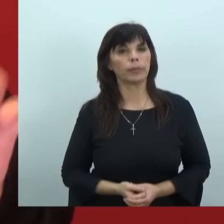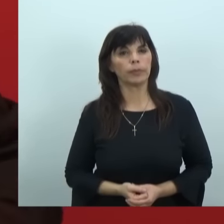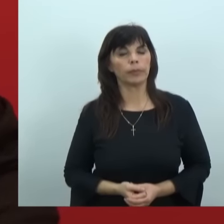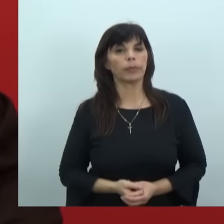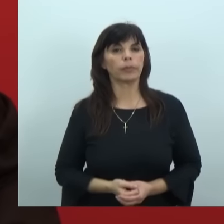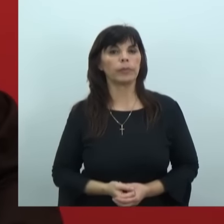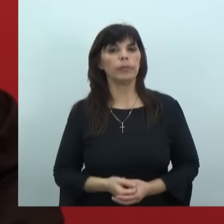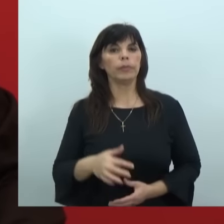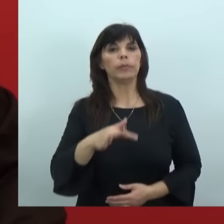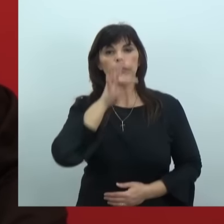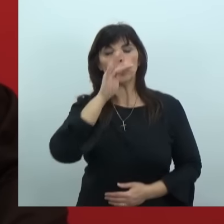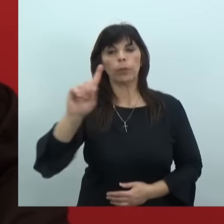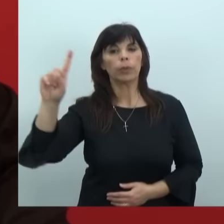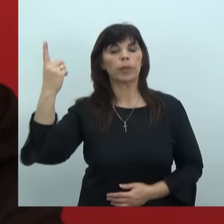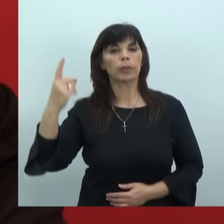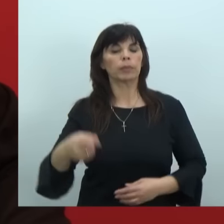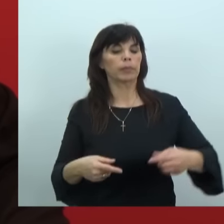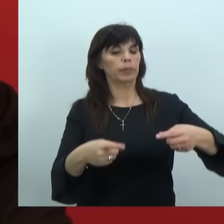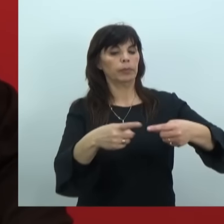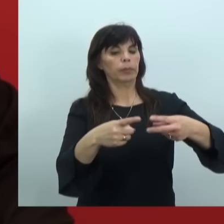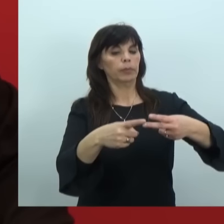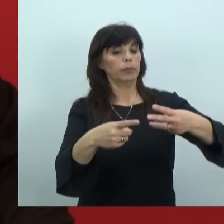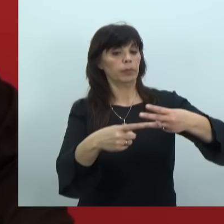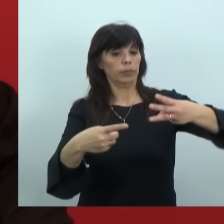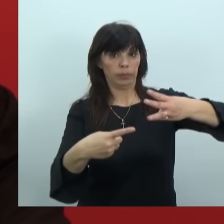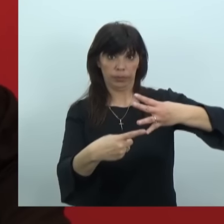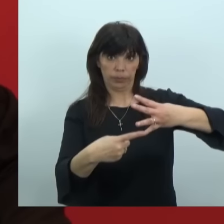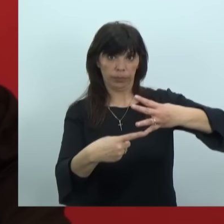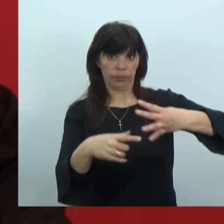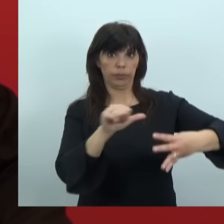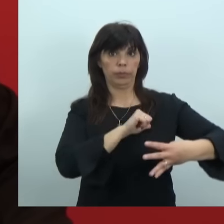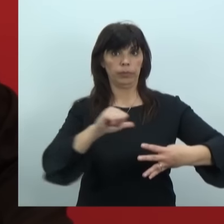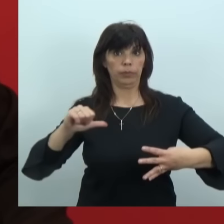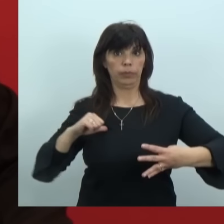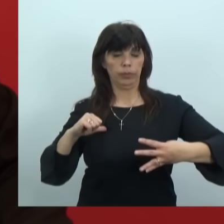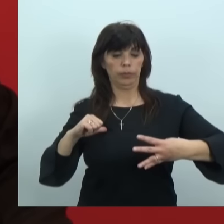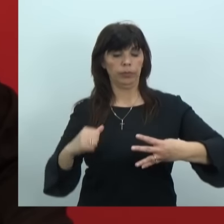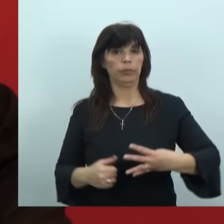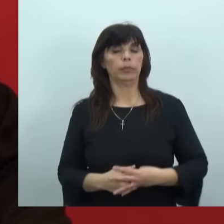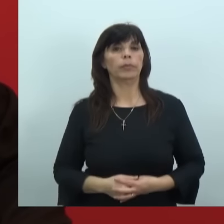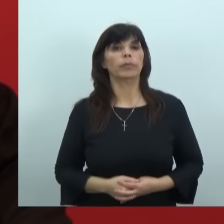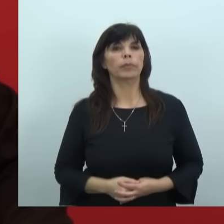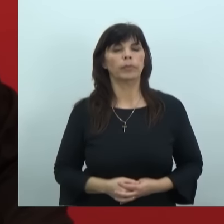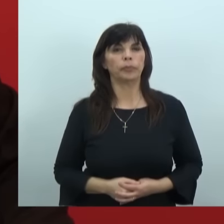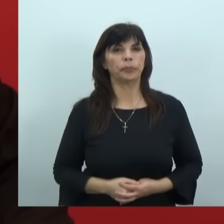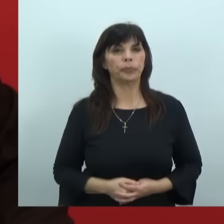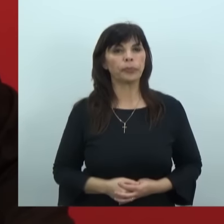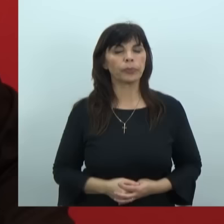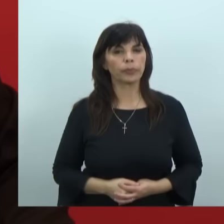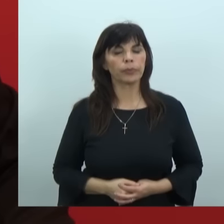Y la promesa de Dios siempre son personal hacia tu vida.